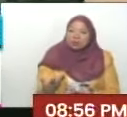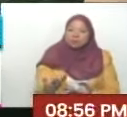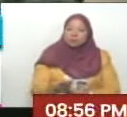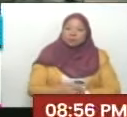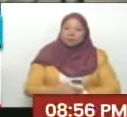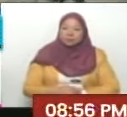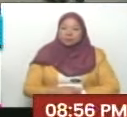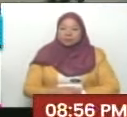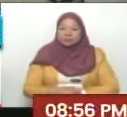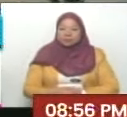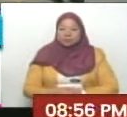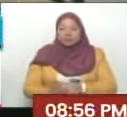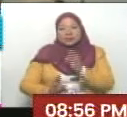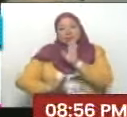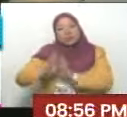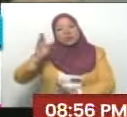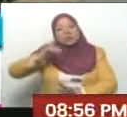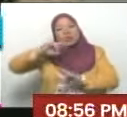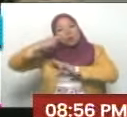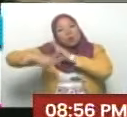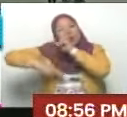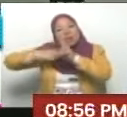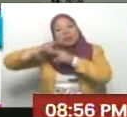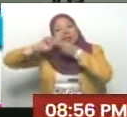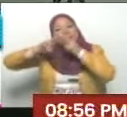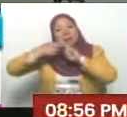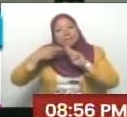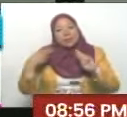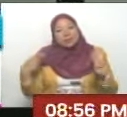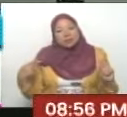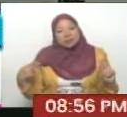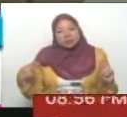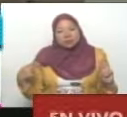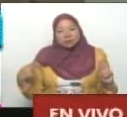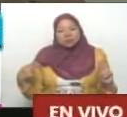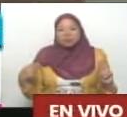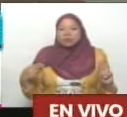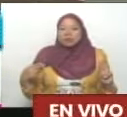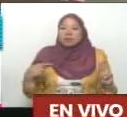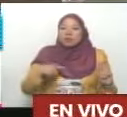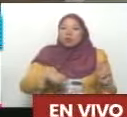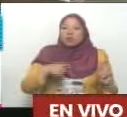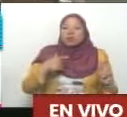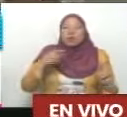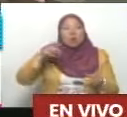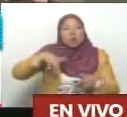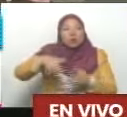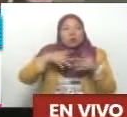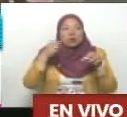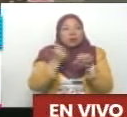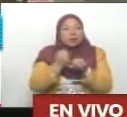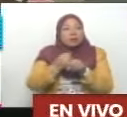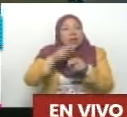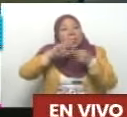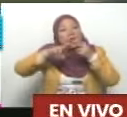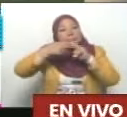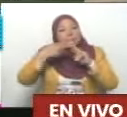¿Ah? Del desarrollo de la humanidad, de la paz. Porque está yendo al espacio para la